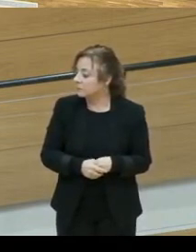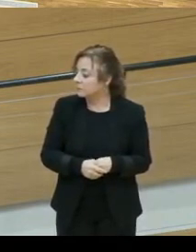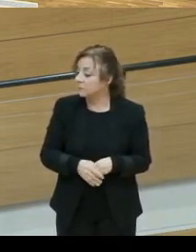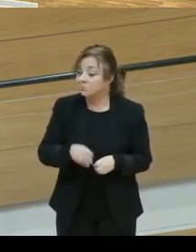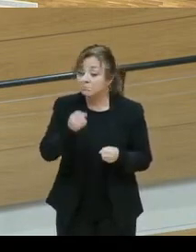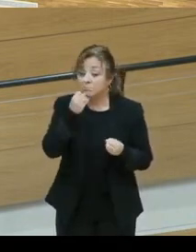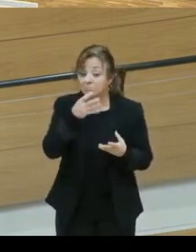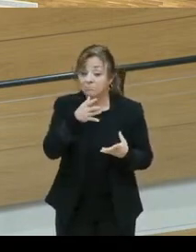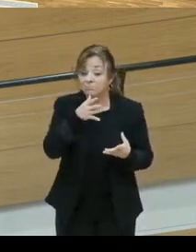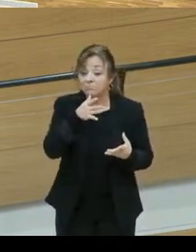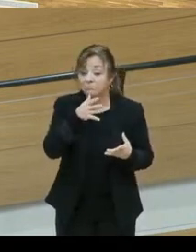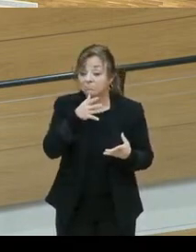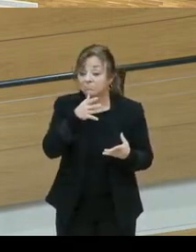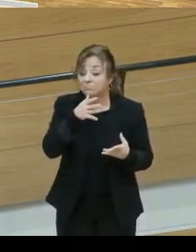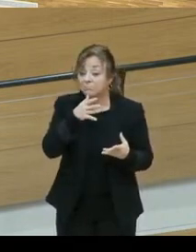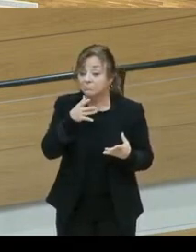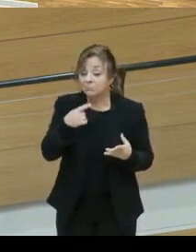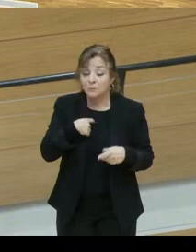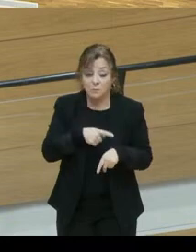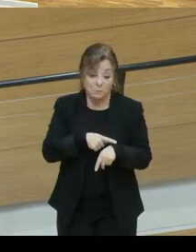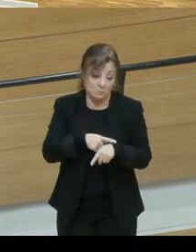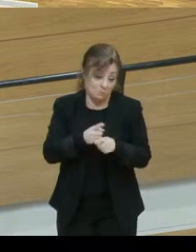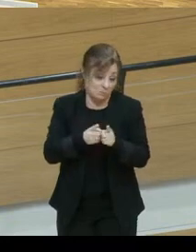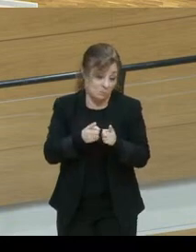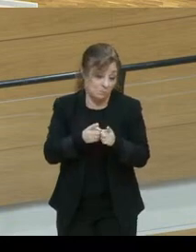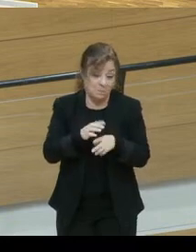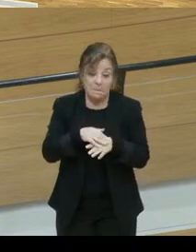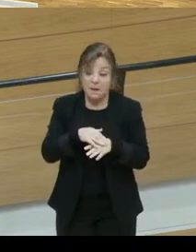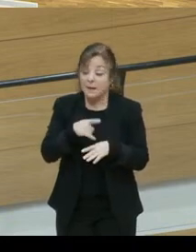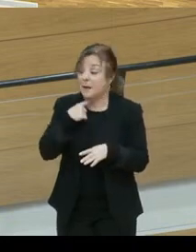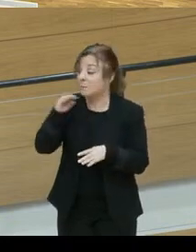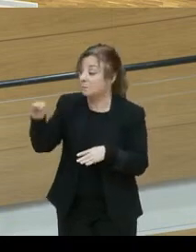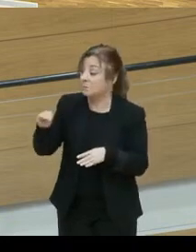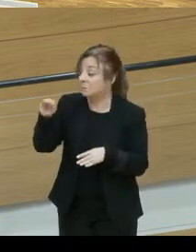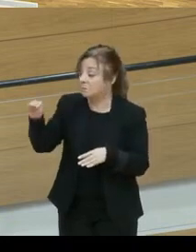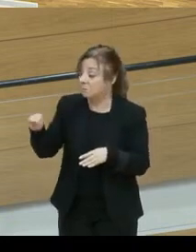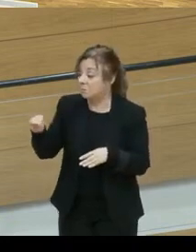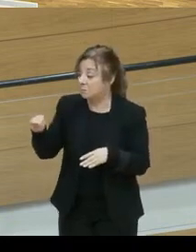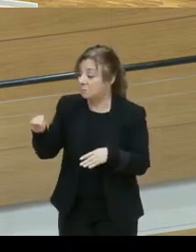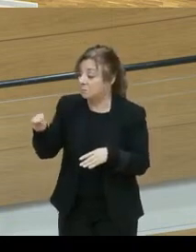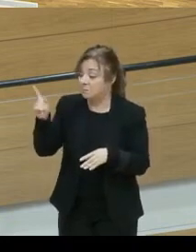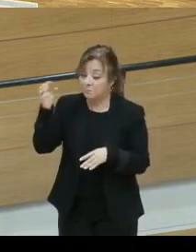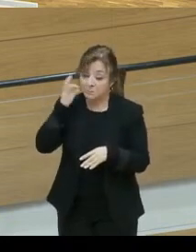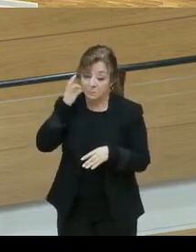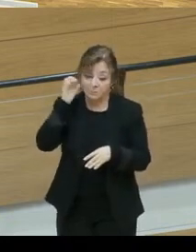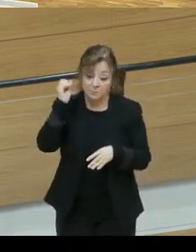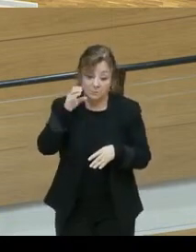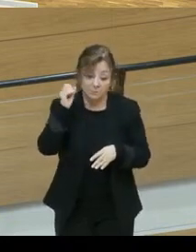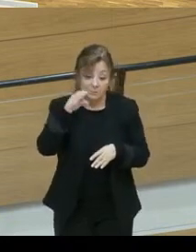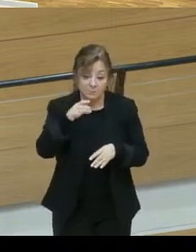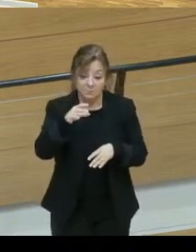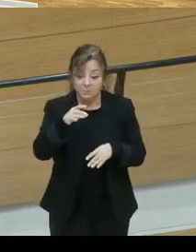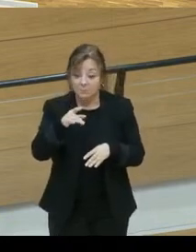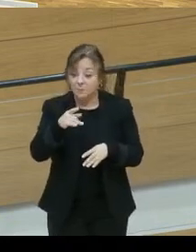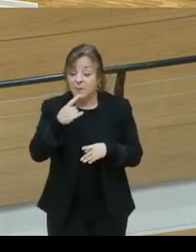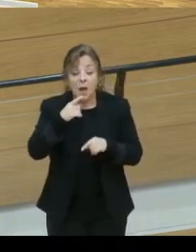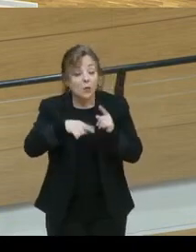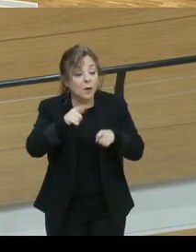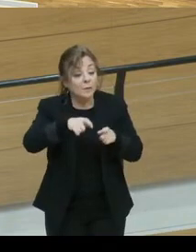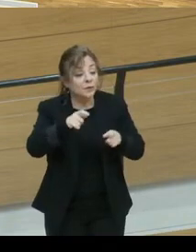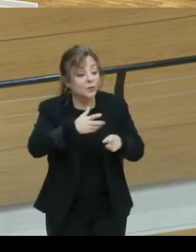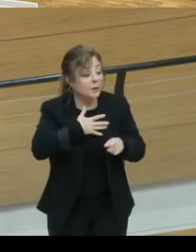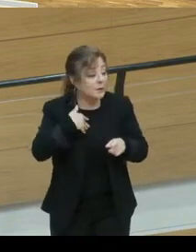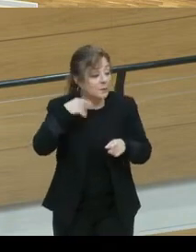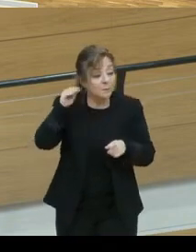Bueno, pues ahora tenemos un ratito para hacerle preguntas a la ponente. ¿Alguien tiene alguna